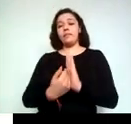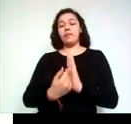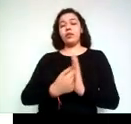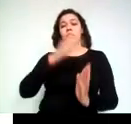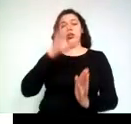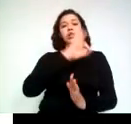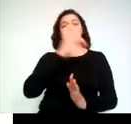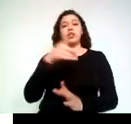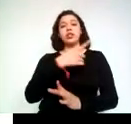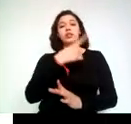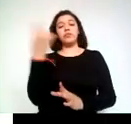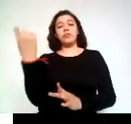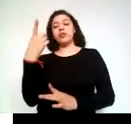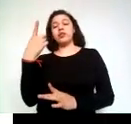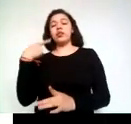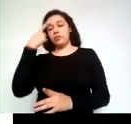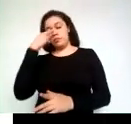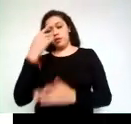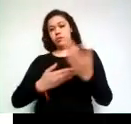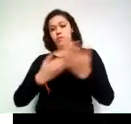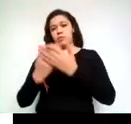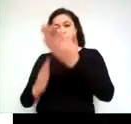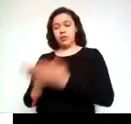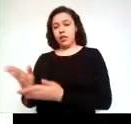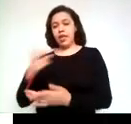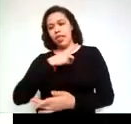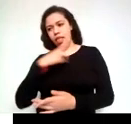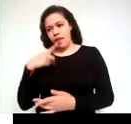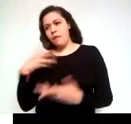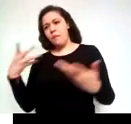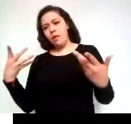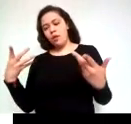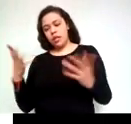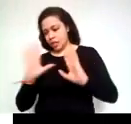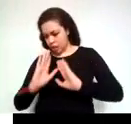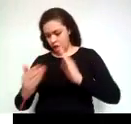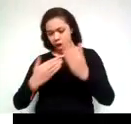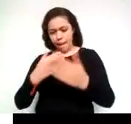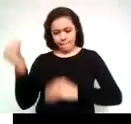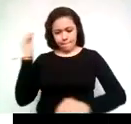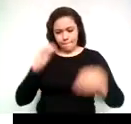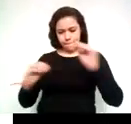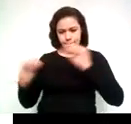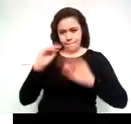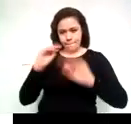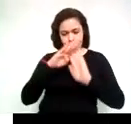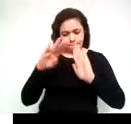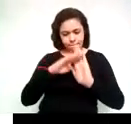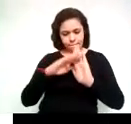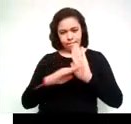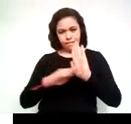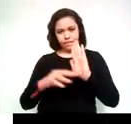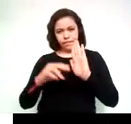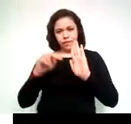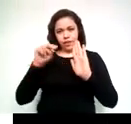programas de intervención que nos da. En ese caso, debemos tener el plan con todos los requisitos que nos especifica la norma